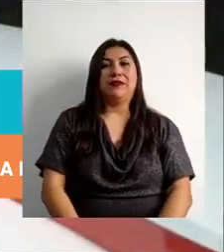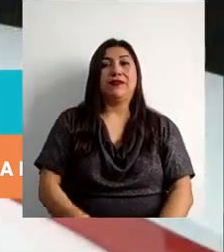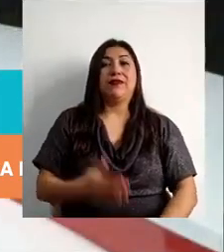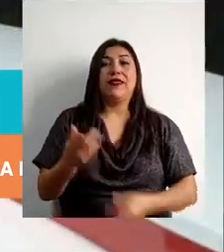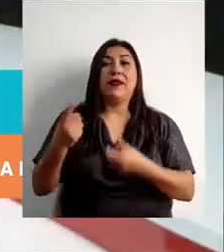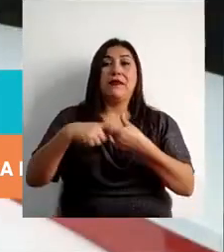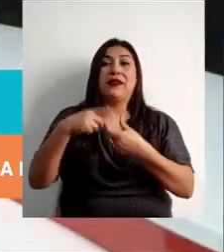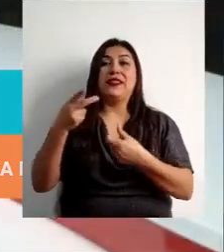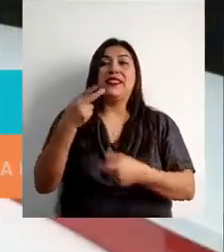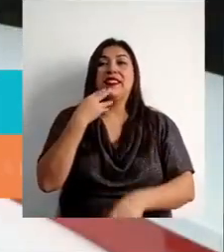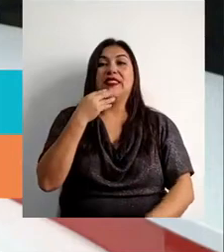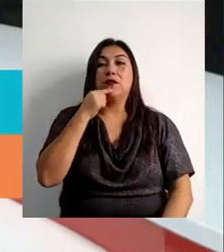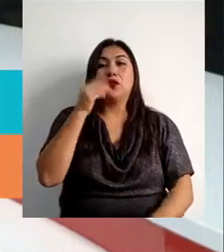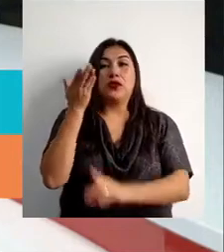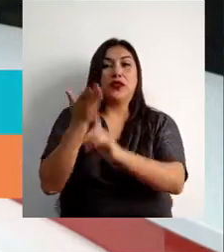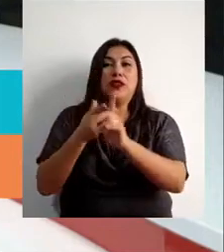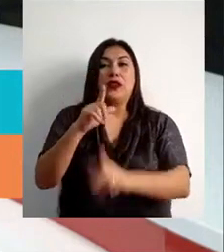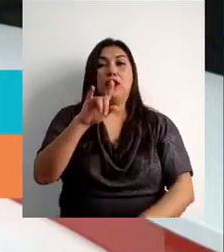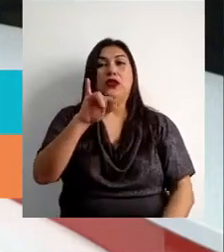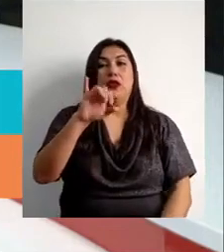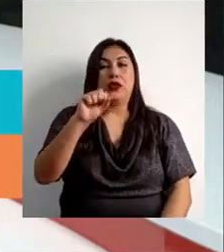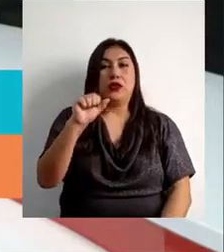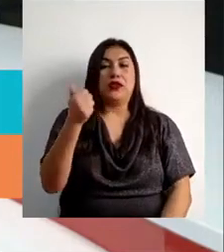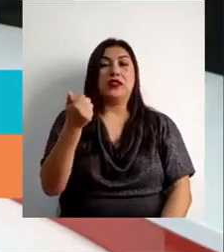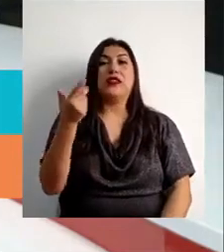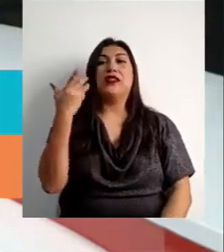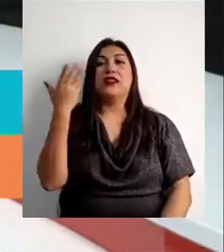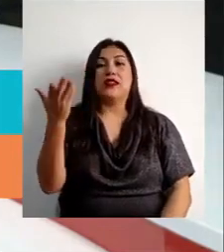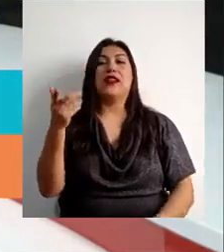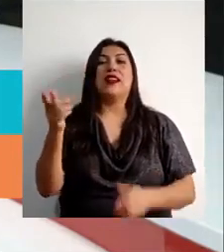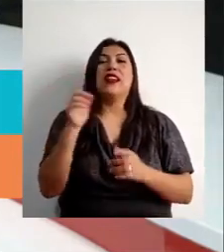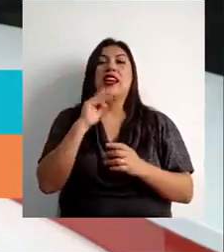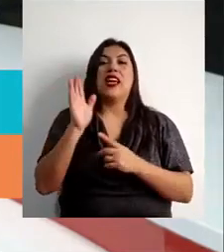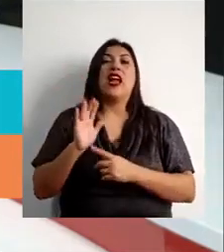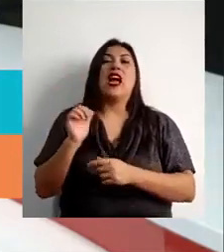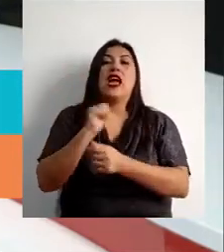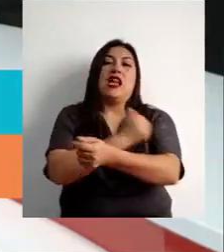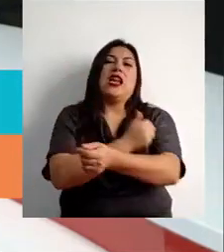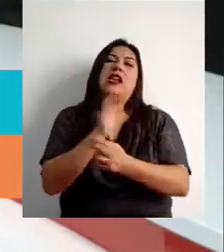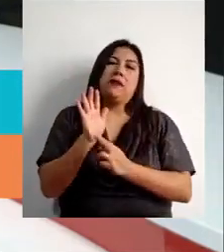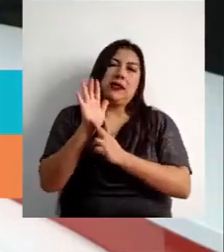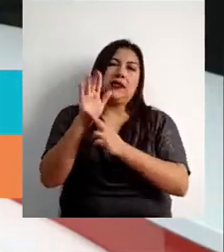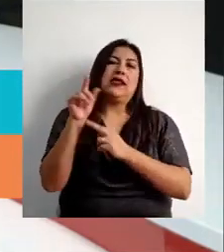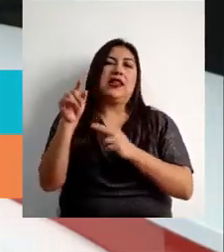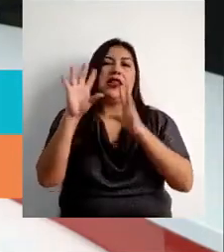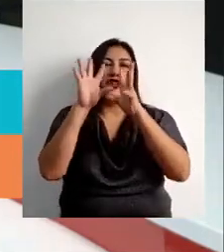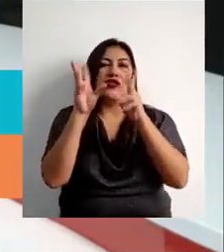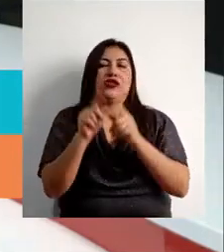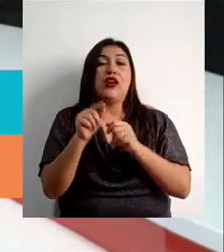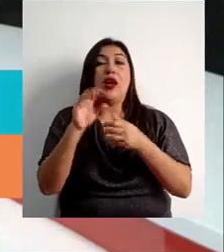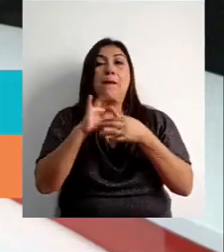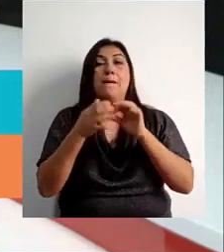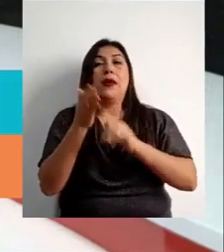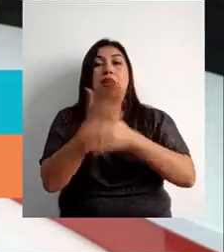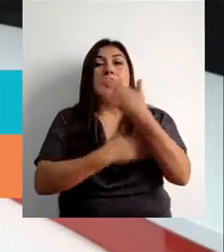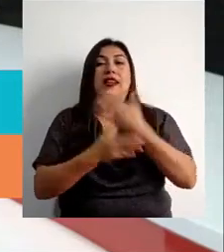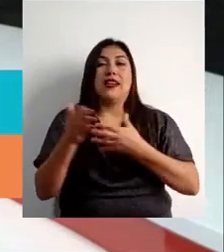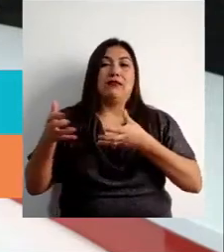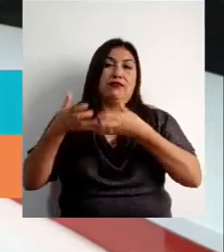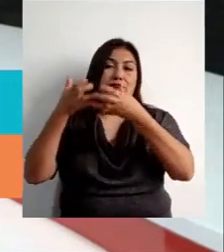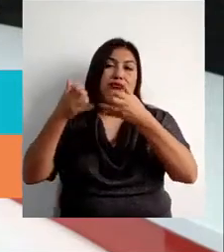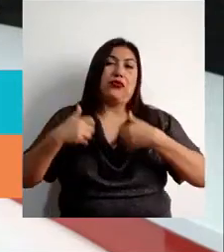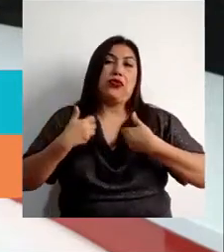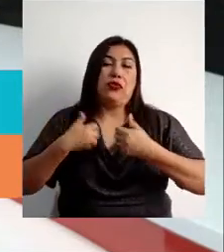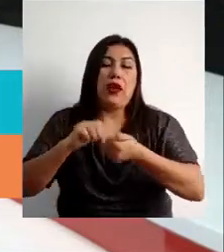Vier, la representante de la Asociación Paralímpica, que está llevando a nuestros jóvenes a Francia a competir.